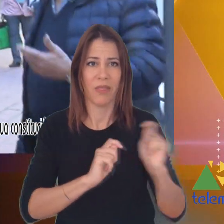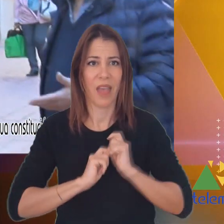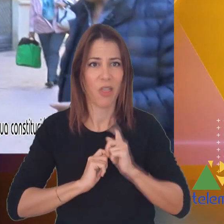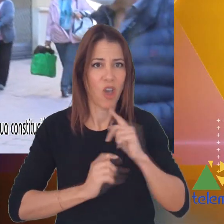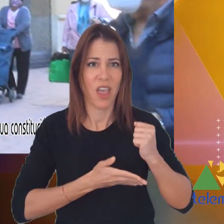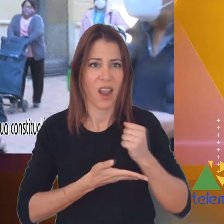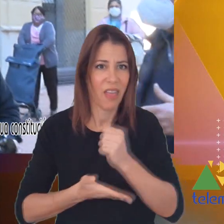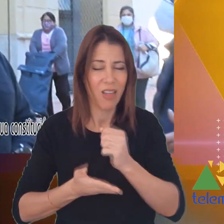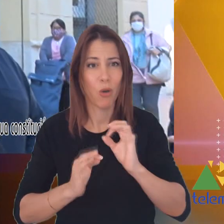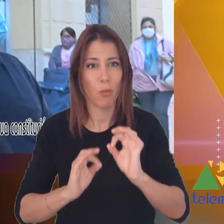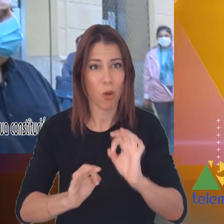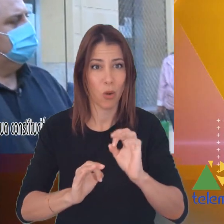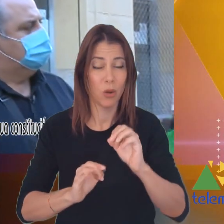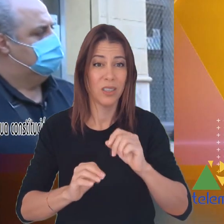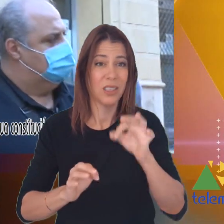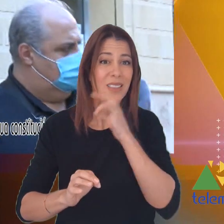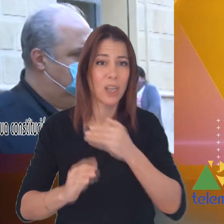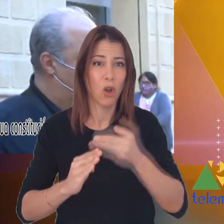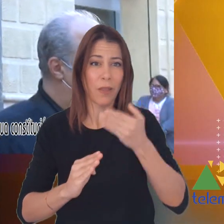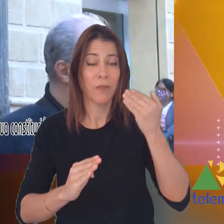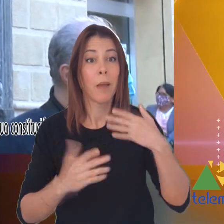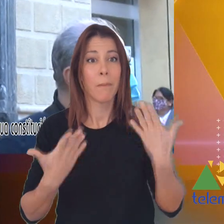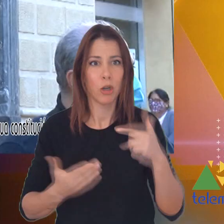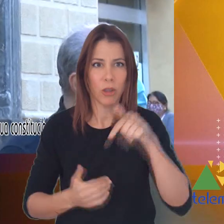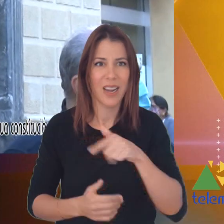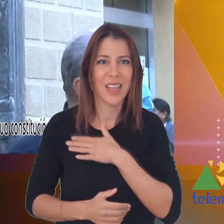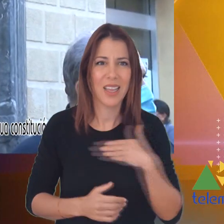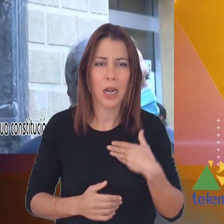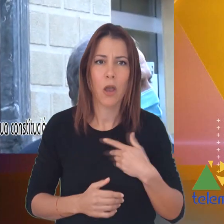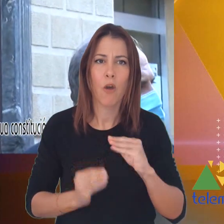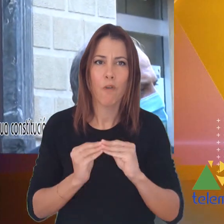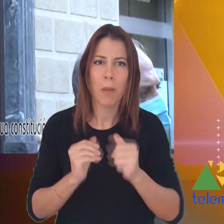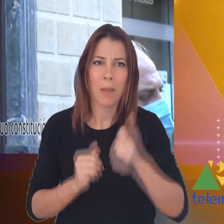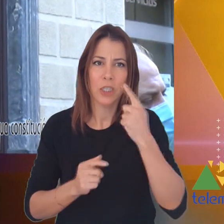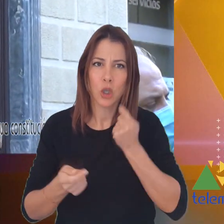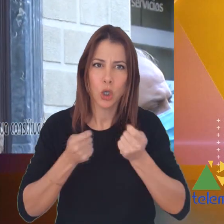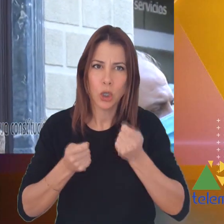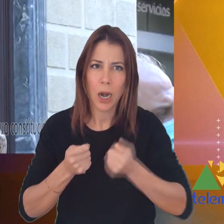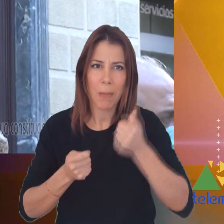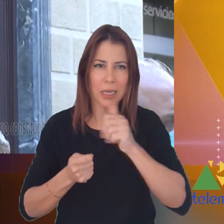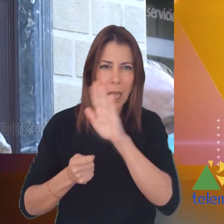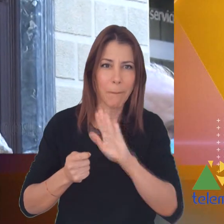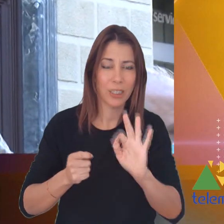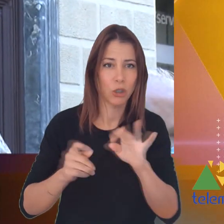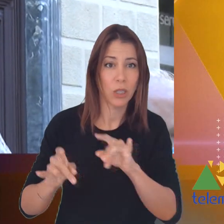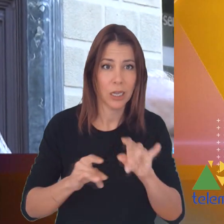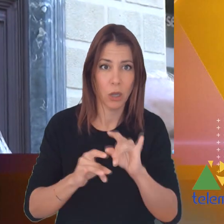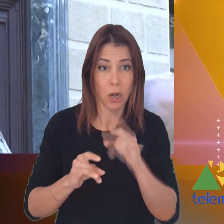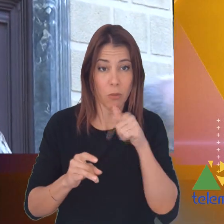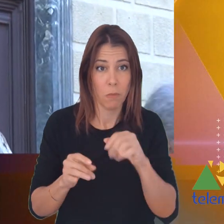y modernizarla, es decir, crear una forma más de control que de un aspecto territorial mucho más pequeño que en la